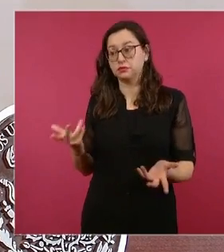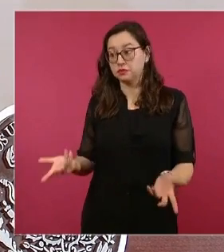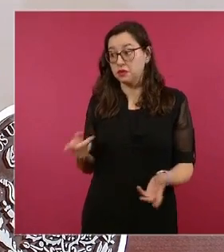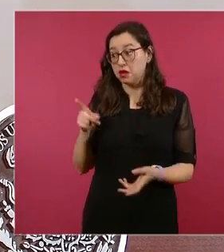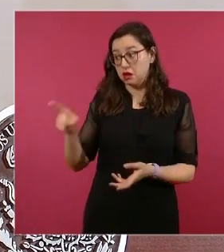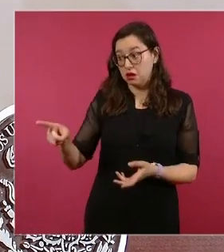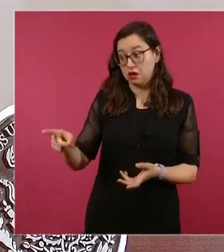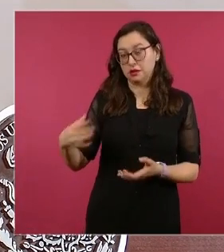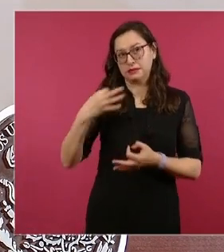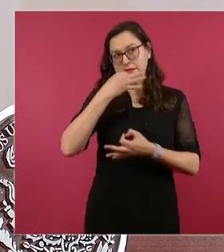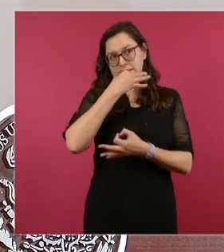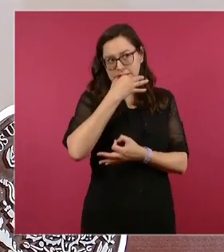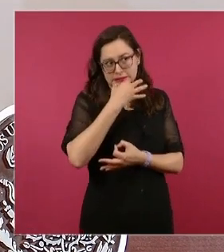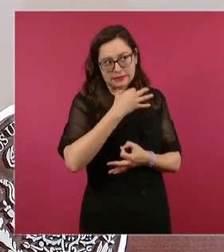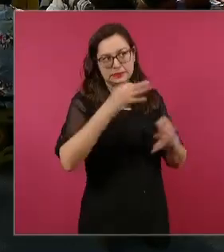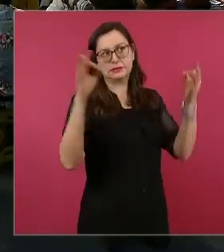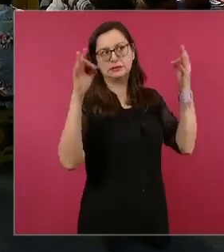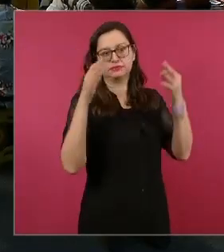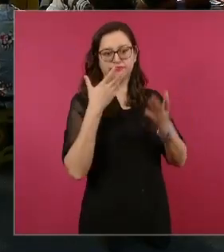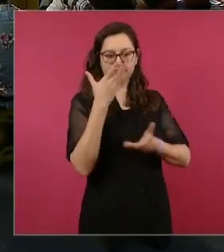no se